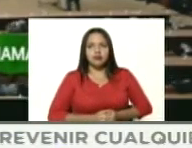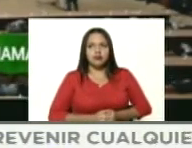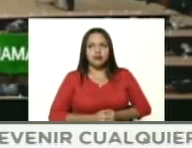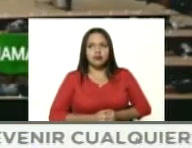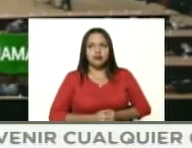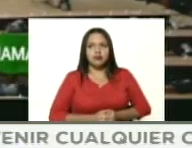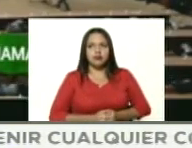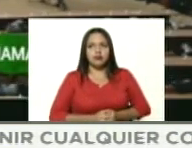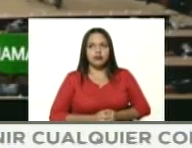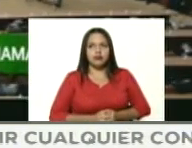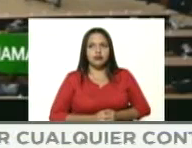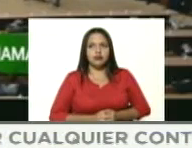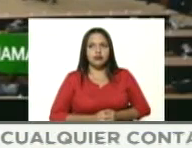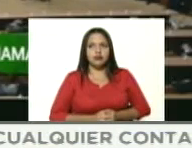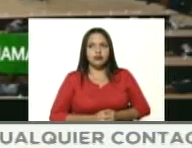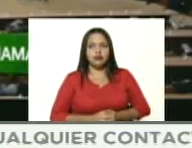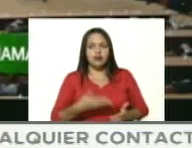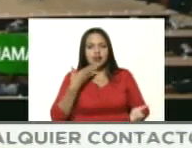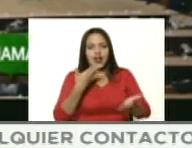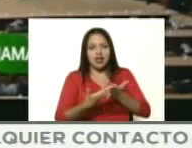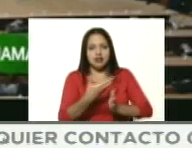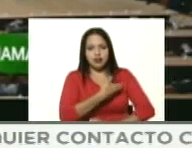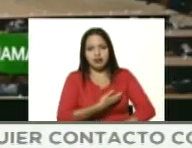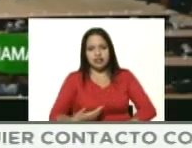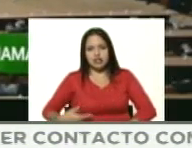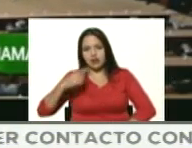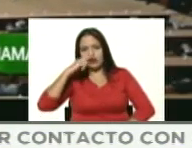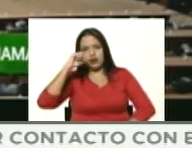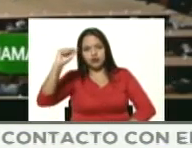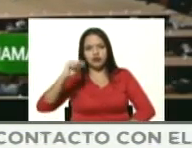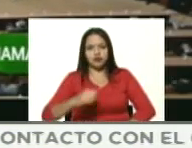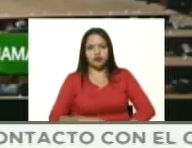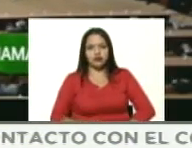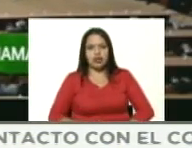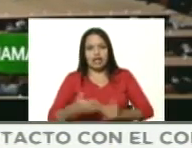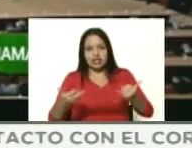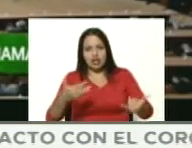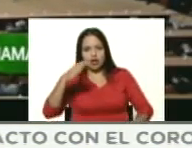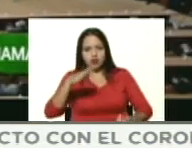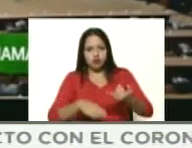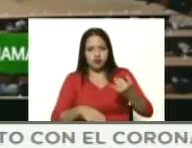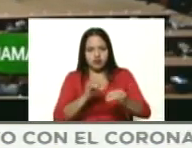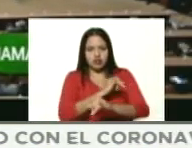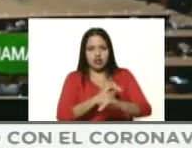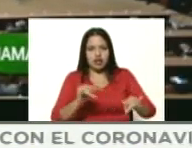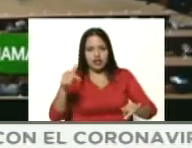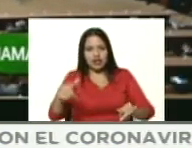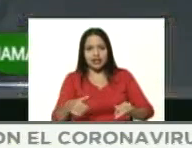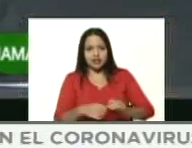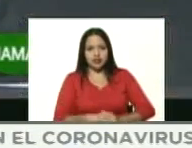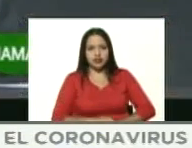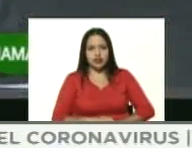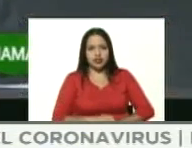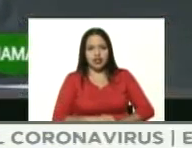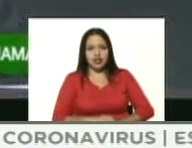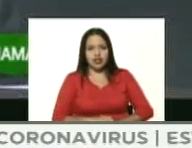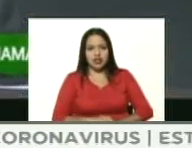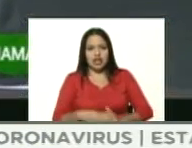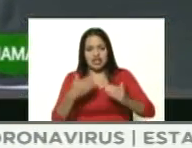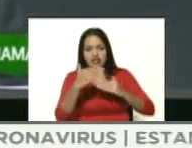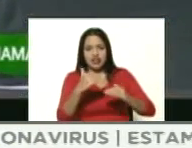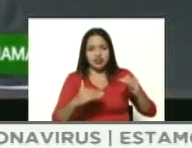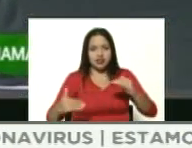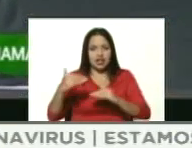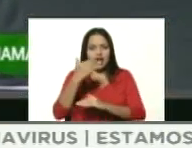Gracias, presidente Maduro. Ya en la parte final de este segmento de alto nivel, tenemos